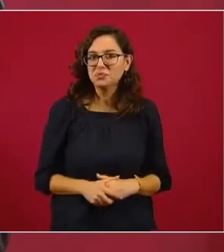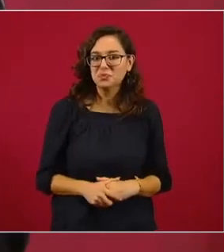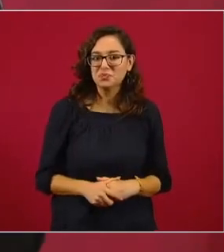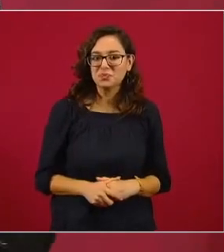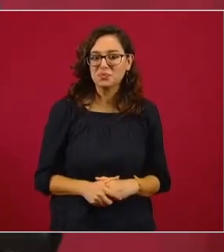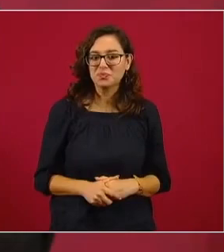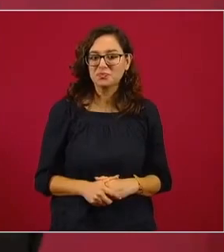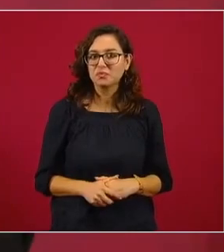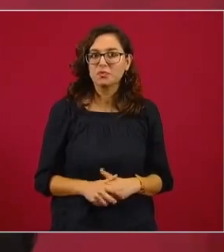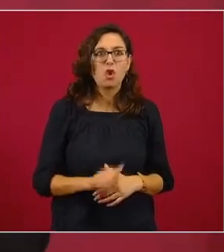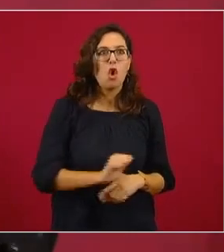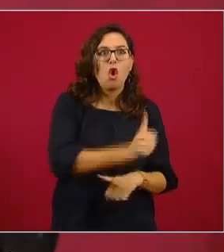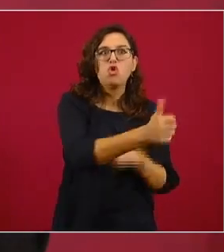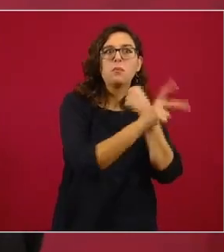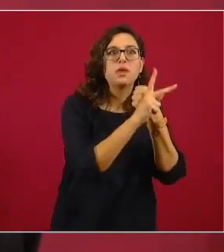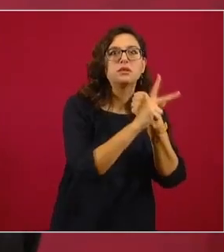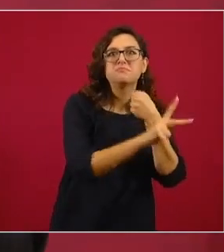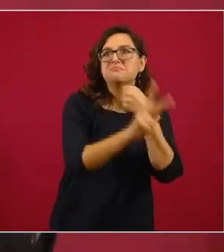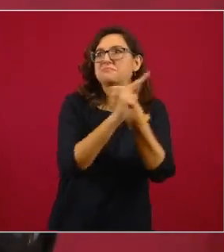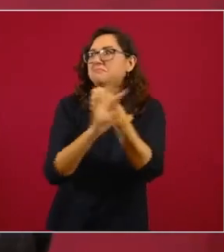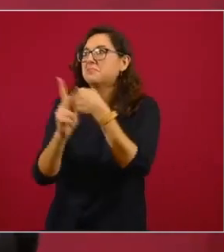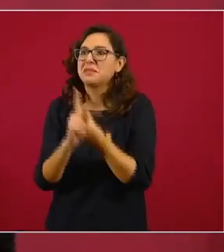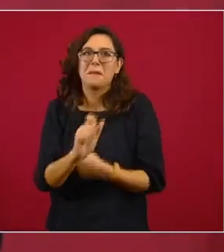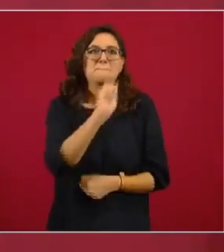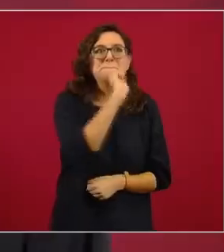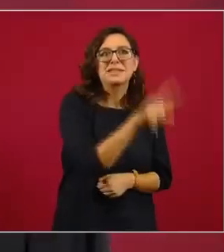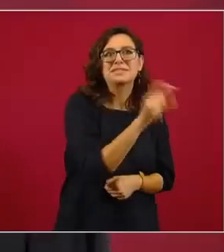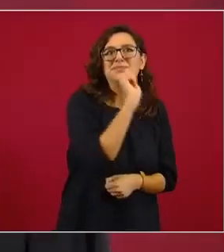En cualquier país,